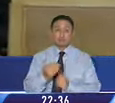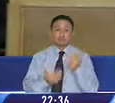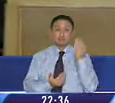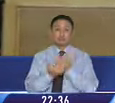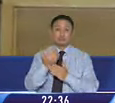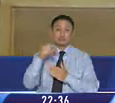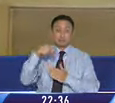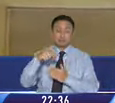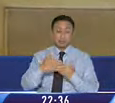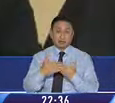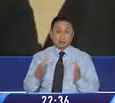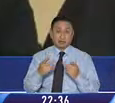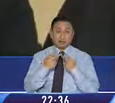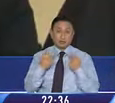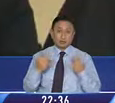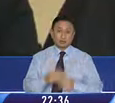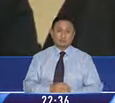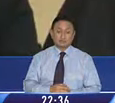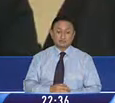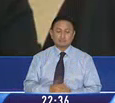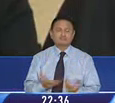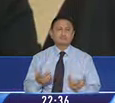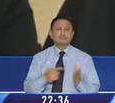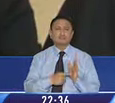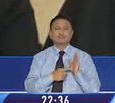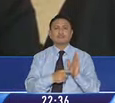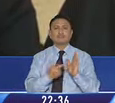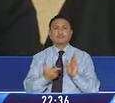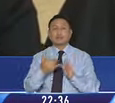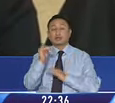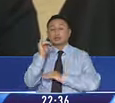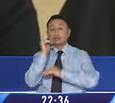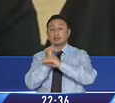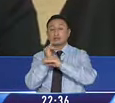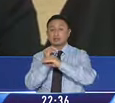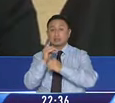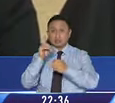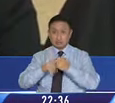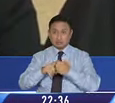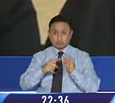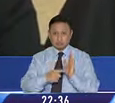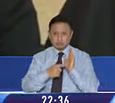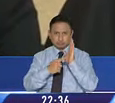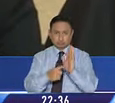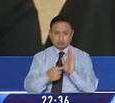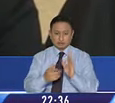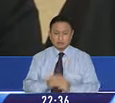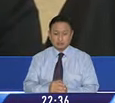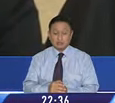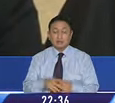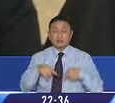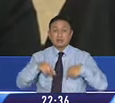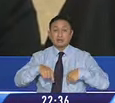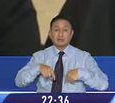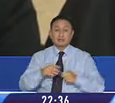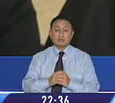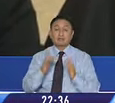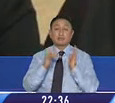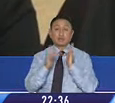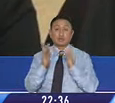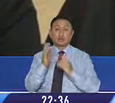estará abierto al público. Estará expuesto en la Catedral Metropolitana de Quito, un pesebre